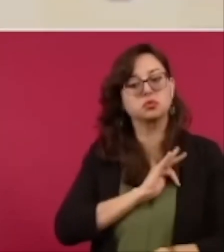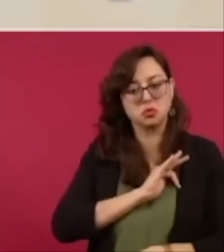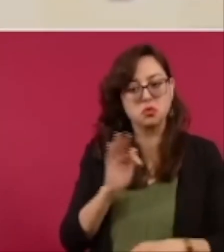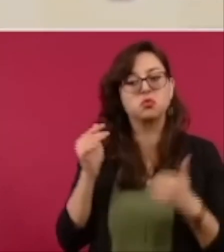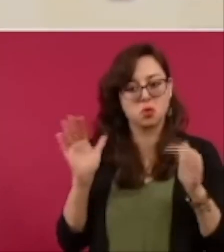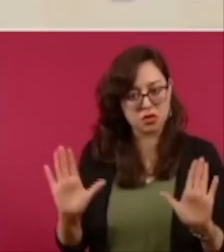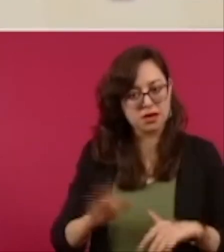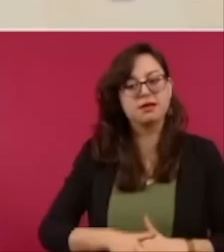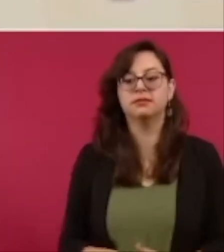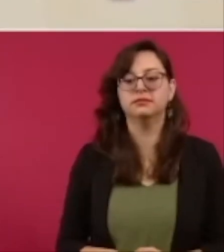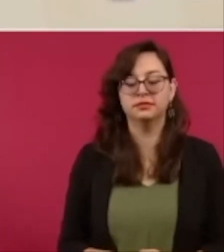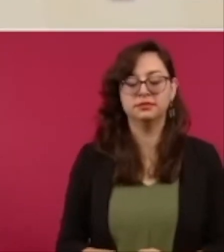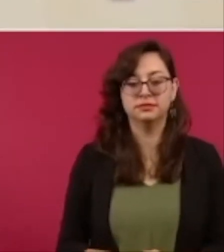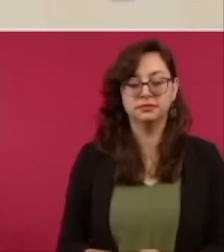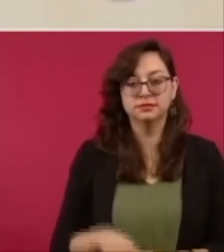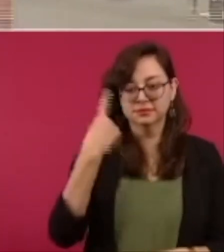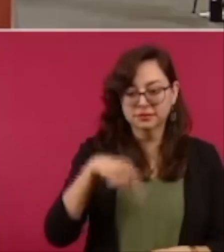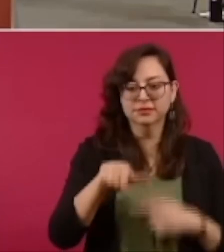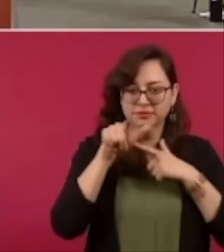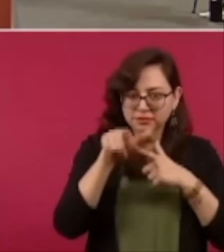a seguir